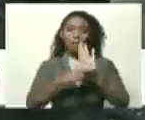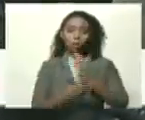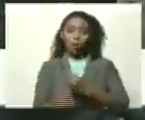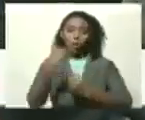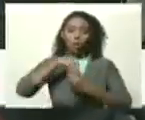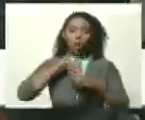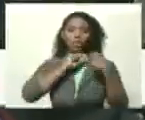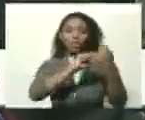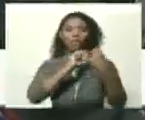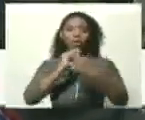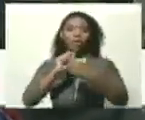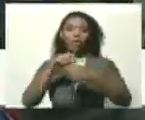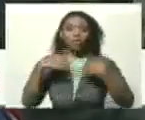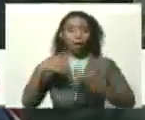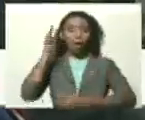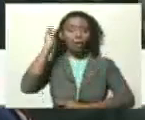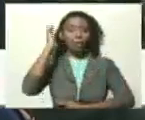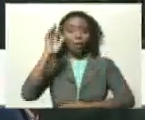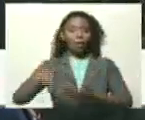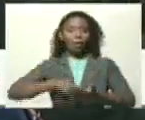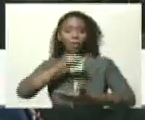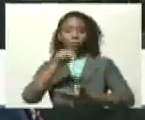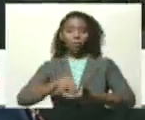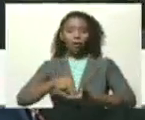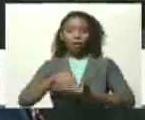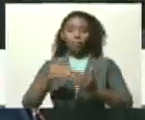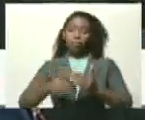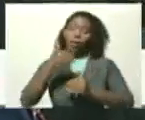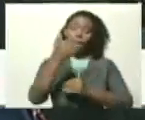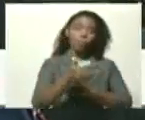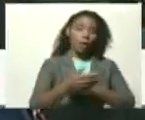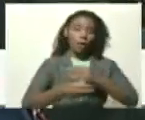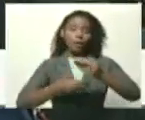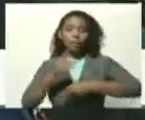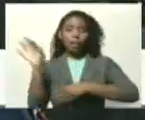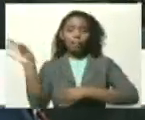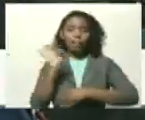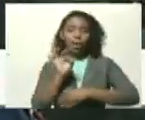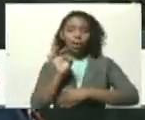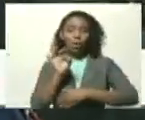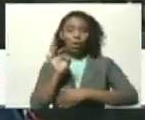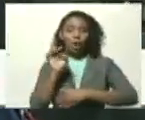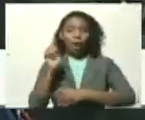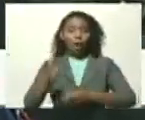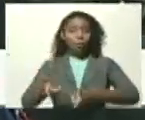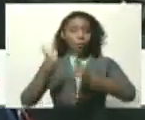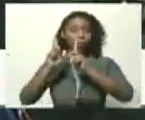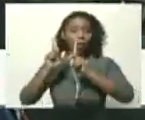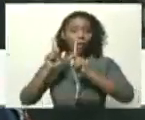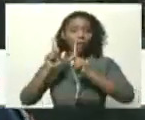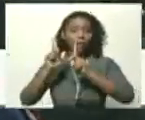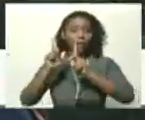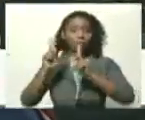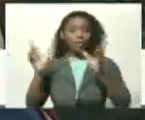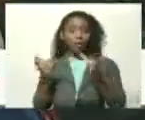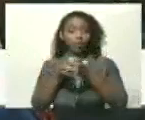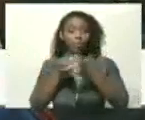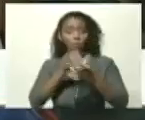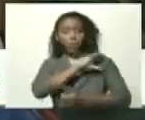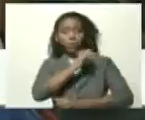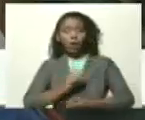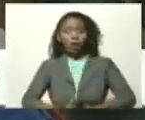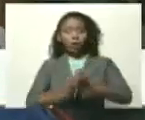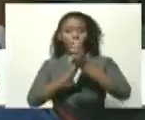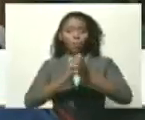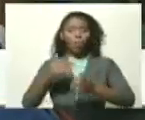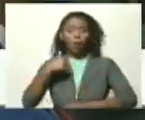y de Debate de la Asamblea Nacional, luego de ser elegidas las autoridades de la Junta Directiva encabezada